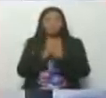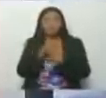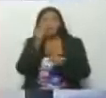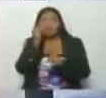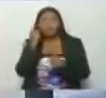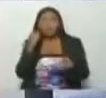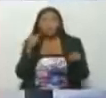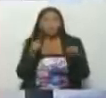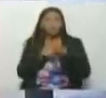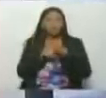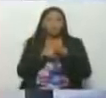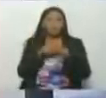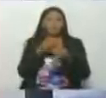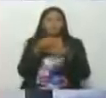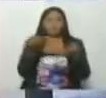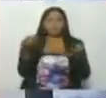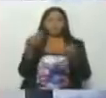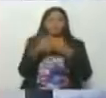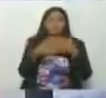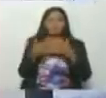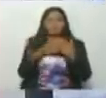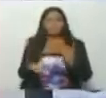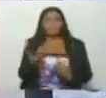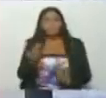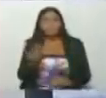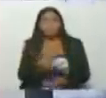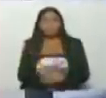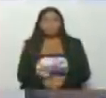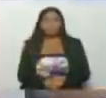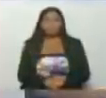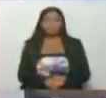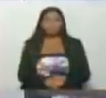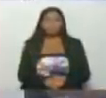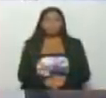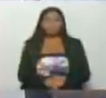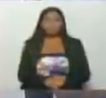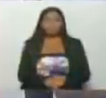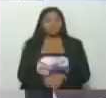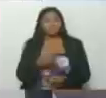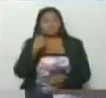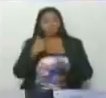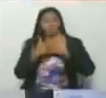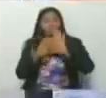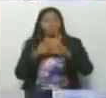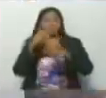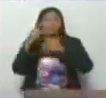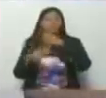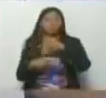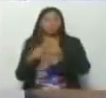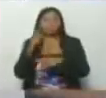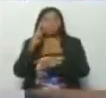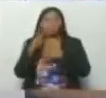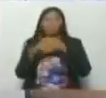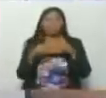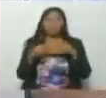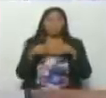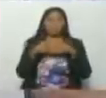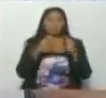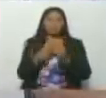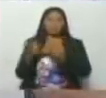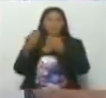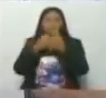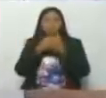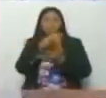de extraordinaria importancia y eso se refleja en la producción de esta industria y por lo tanto de la economía nacional